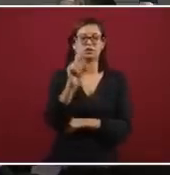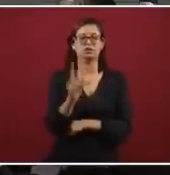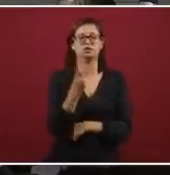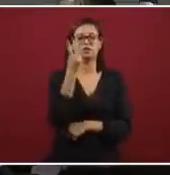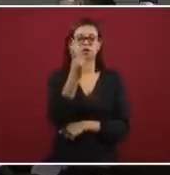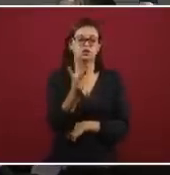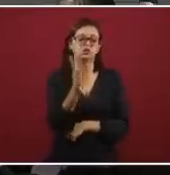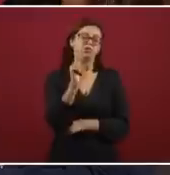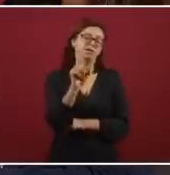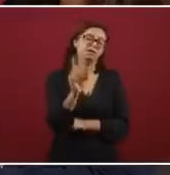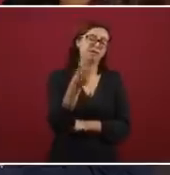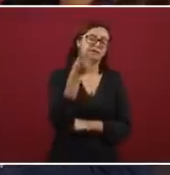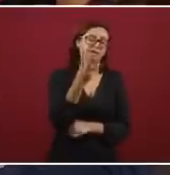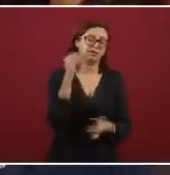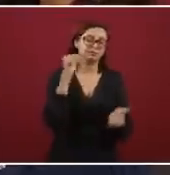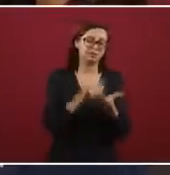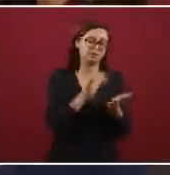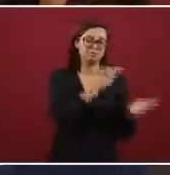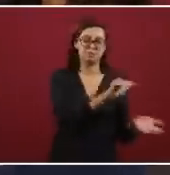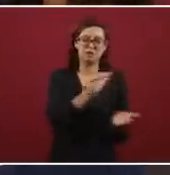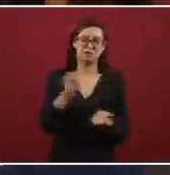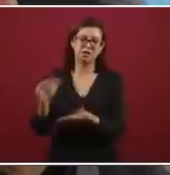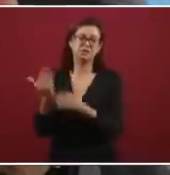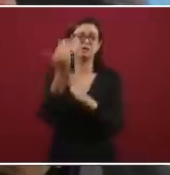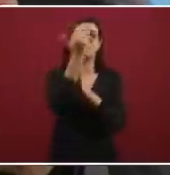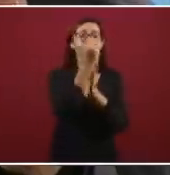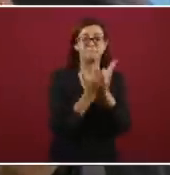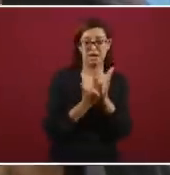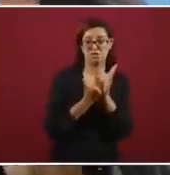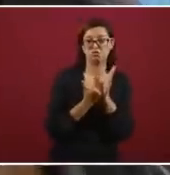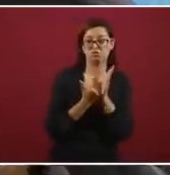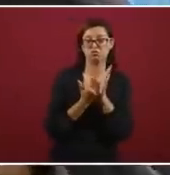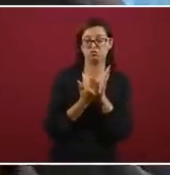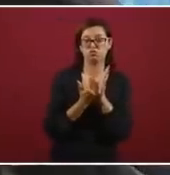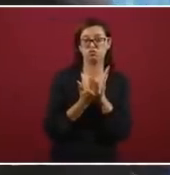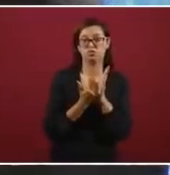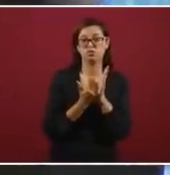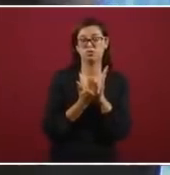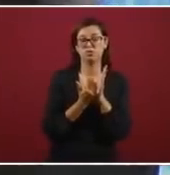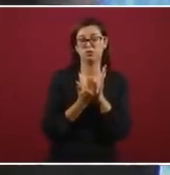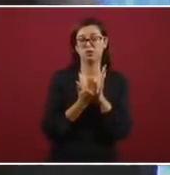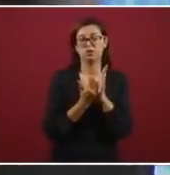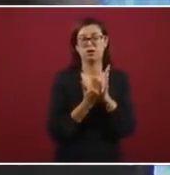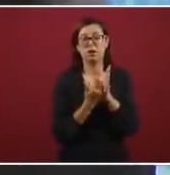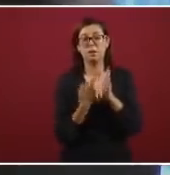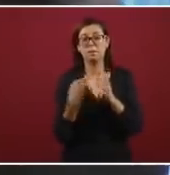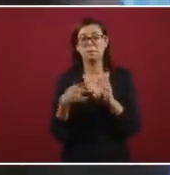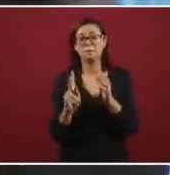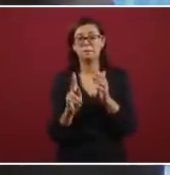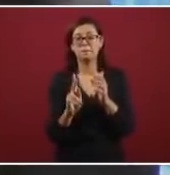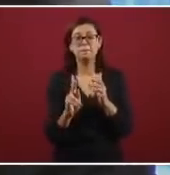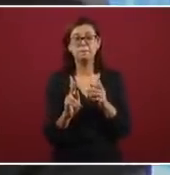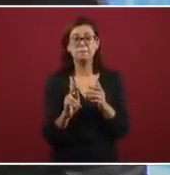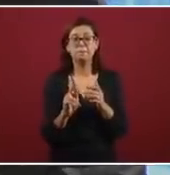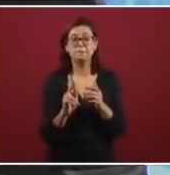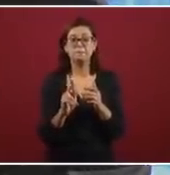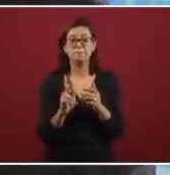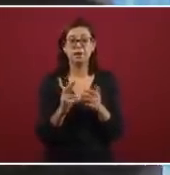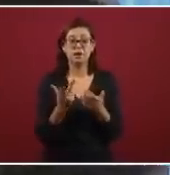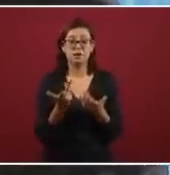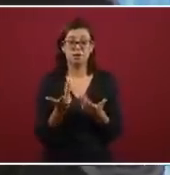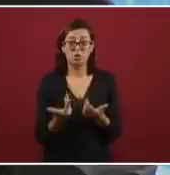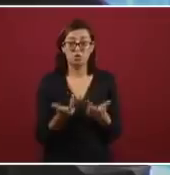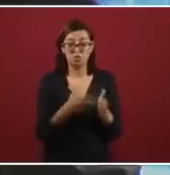mil, casi 33 mil barriles. Pero en los primeros 8 o 10 días no van a ser 33